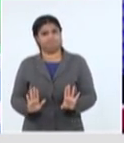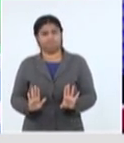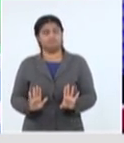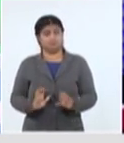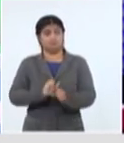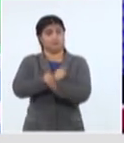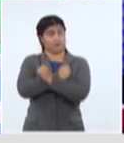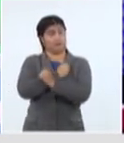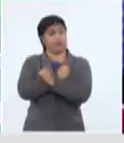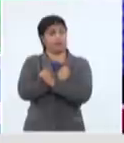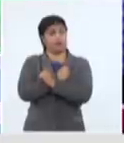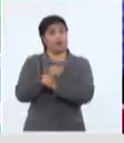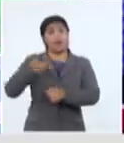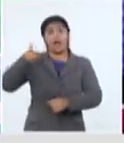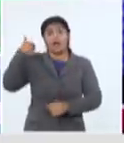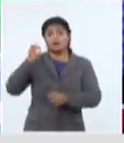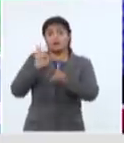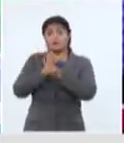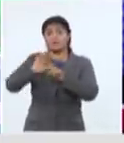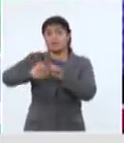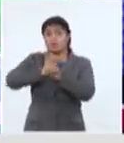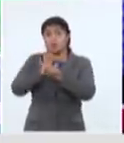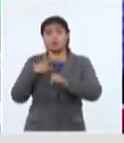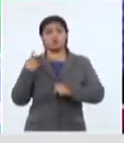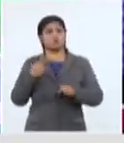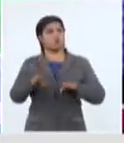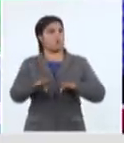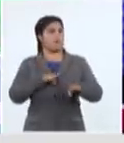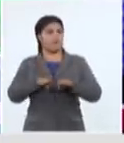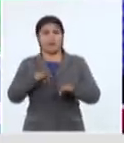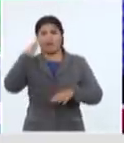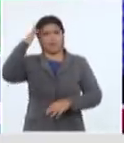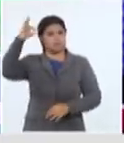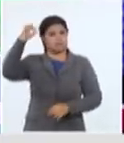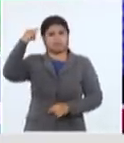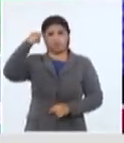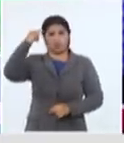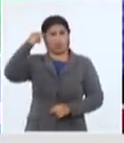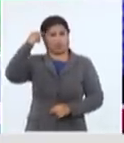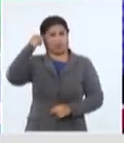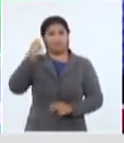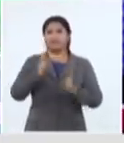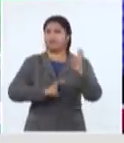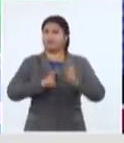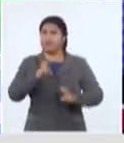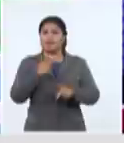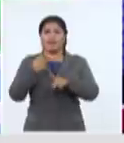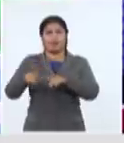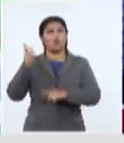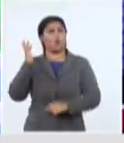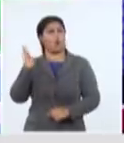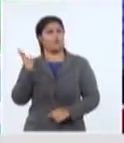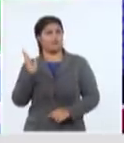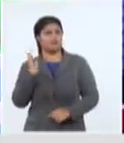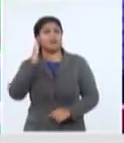queridos, pero sin duda ha reportado más ganancias que perjuicio, eso sí lo puedo